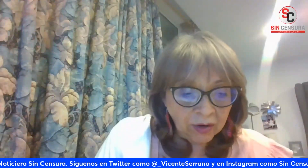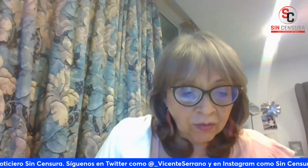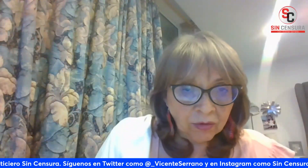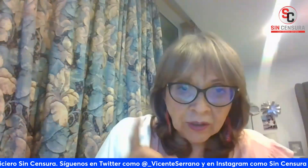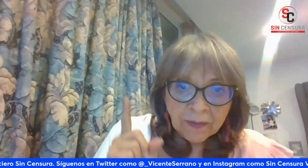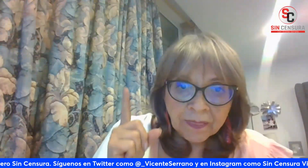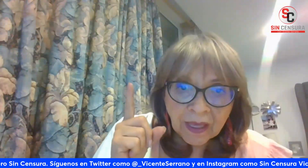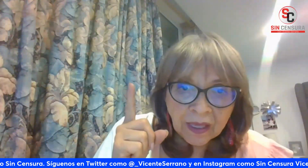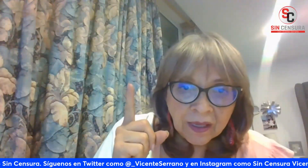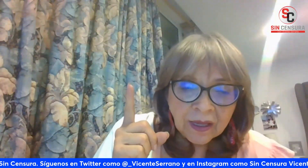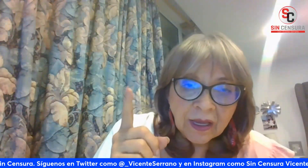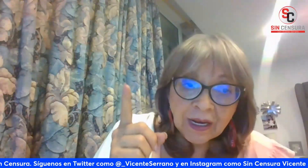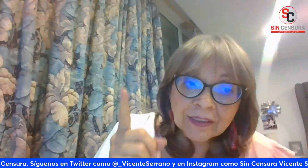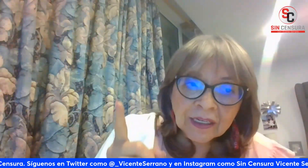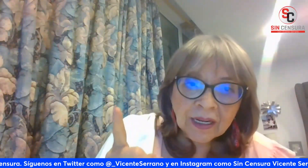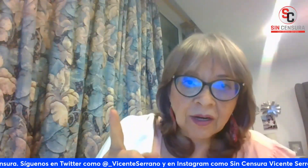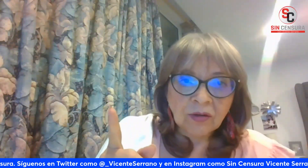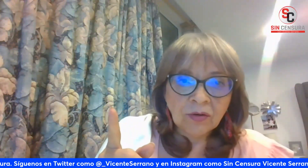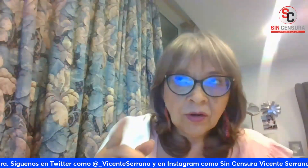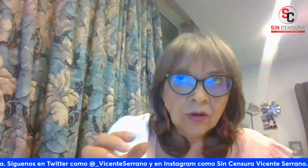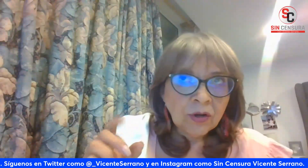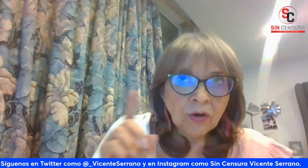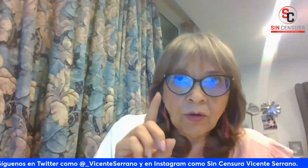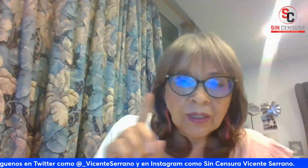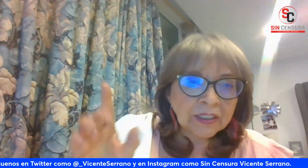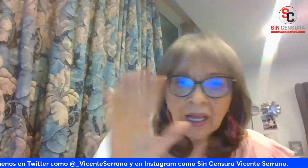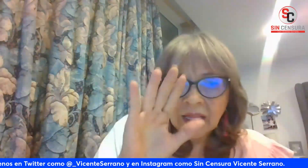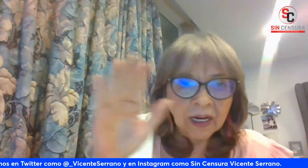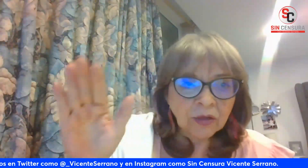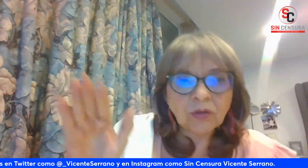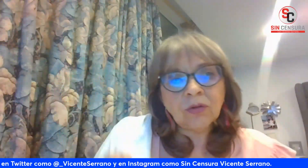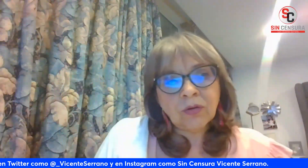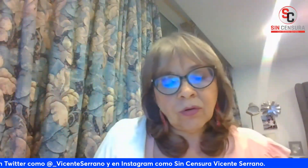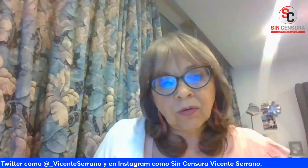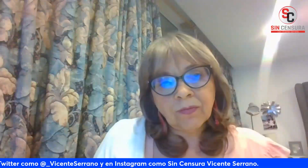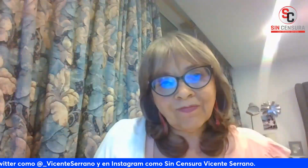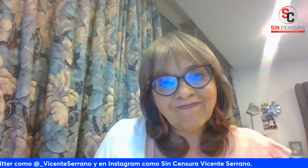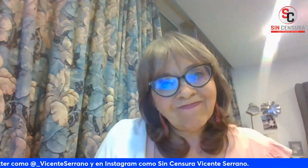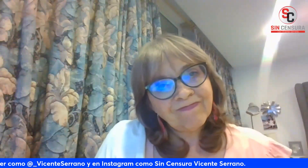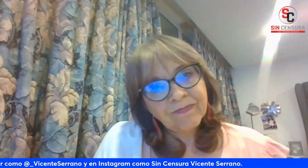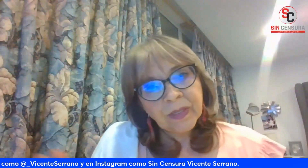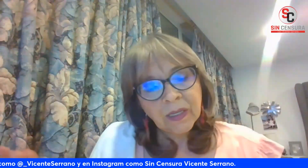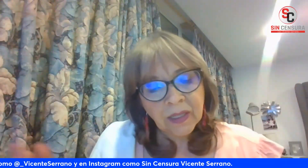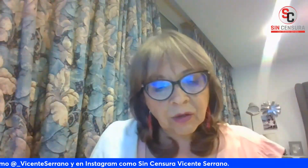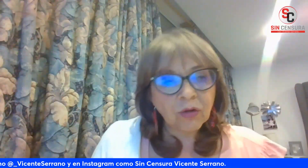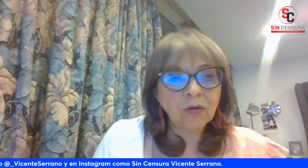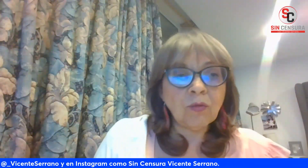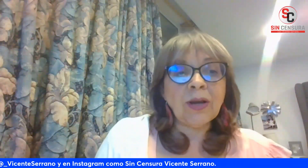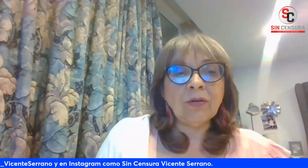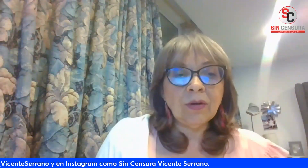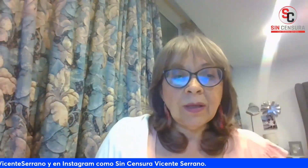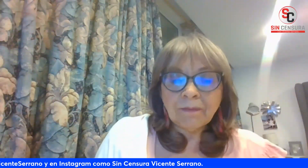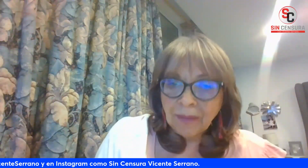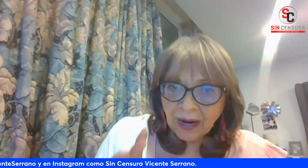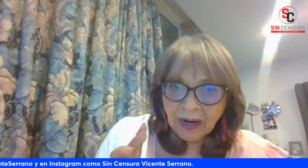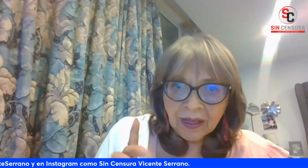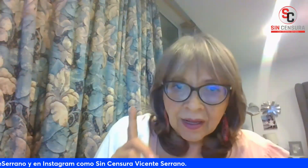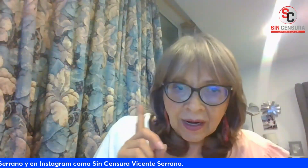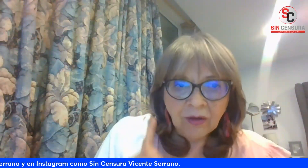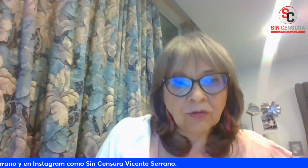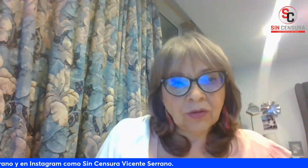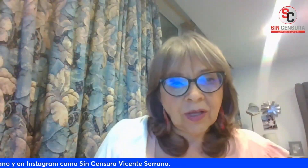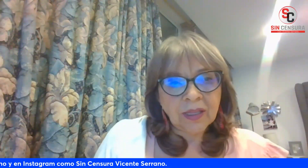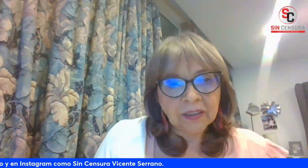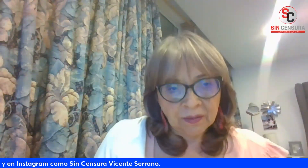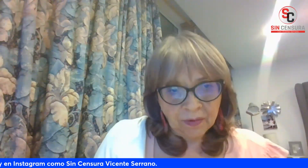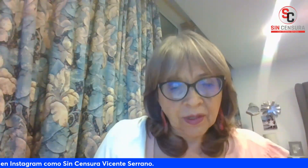junto con algunos, que el escenario no está del todo bueno para